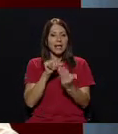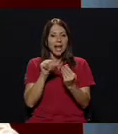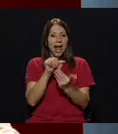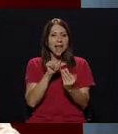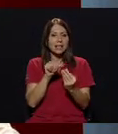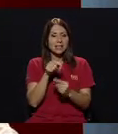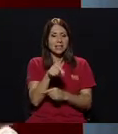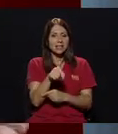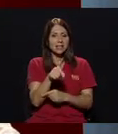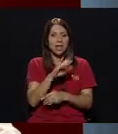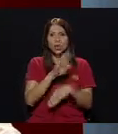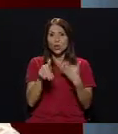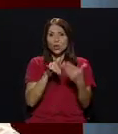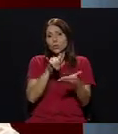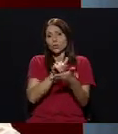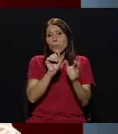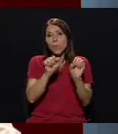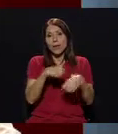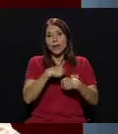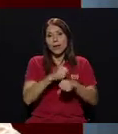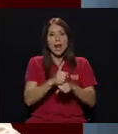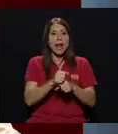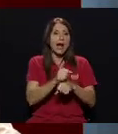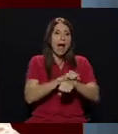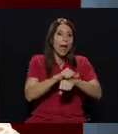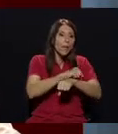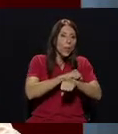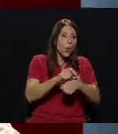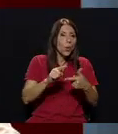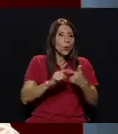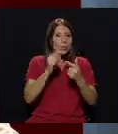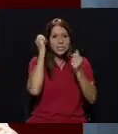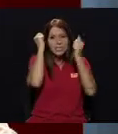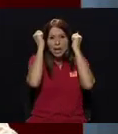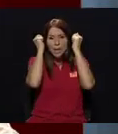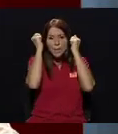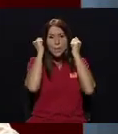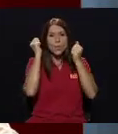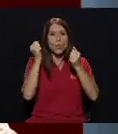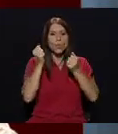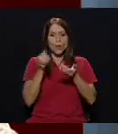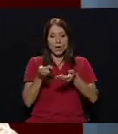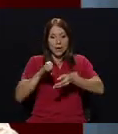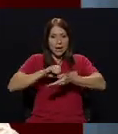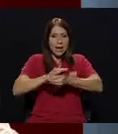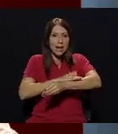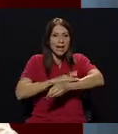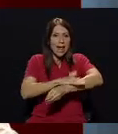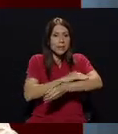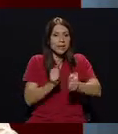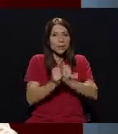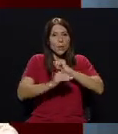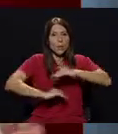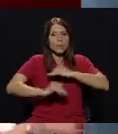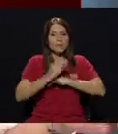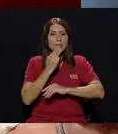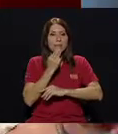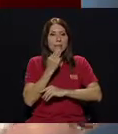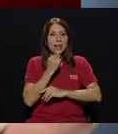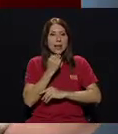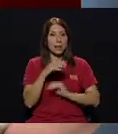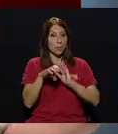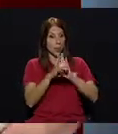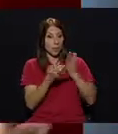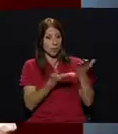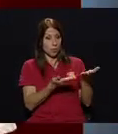cera. Entonces puede elaborar jabones, champús, cremas humectantes a base de la miel. Aquí tenemos